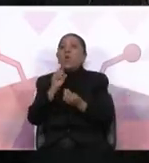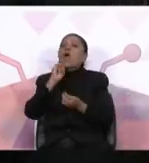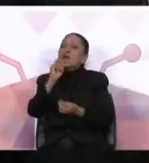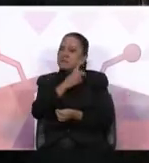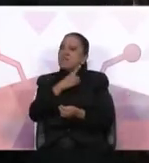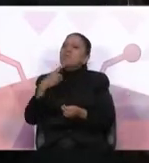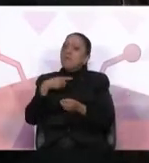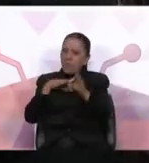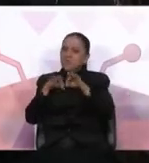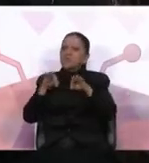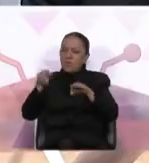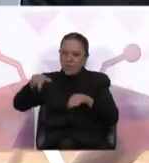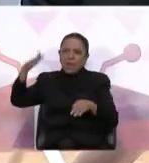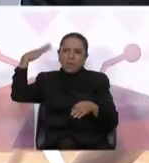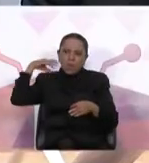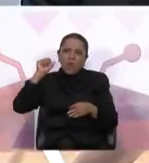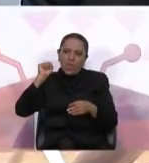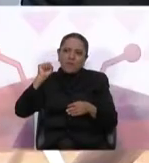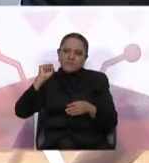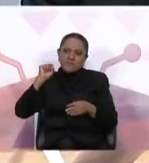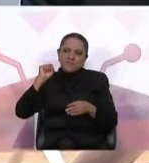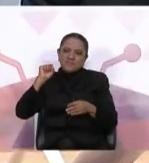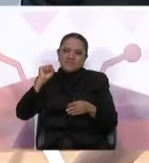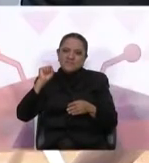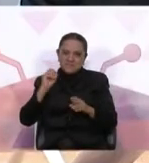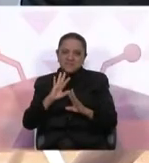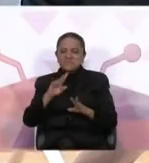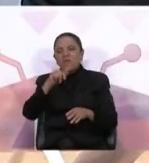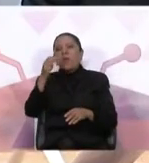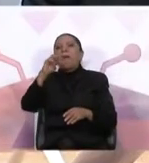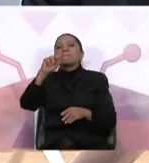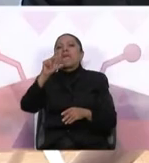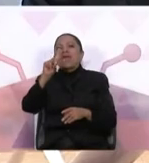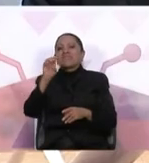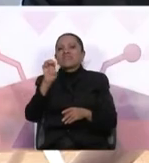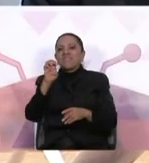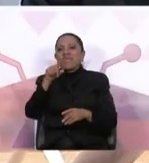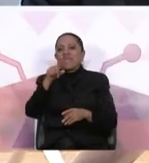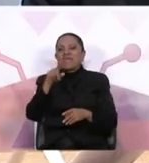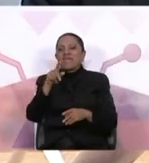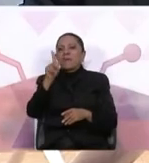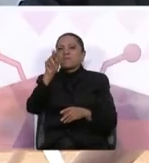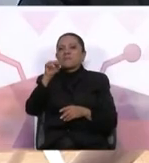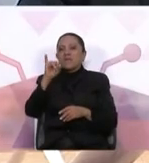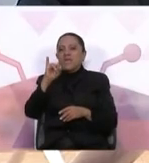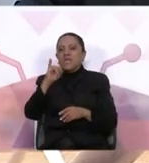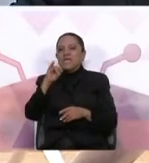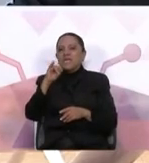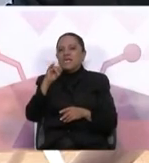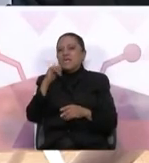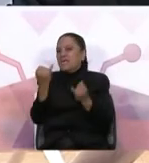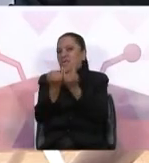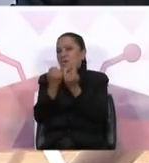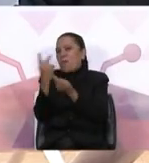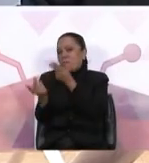gracias candidato vamos con jorge meade candidato del pri ronda de preguntas rápidas de carácter personal y magnicidio